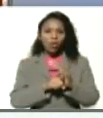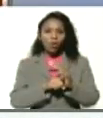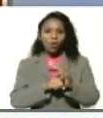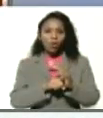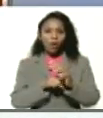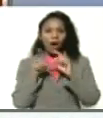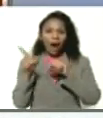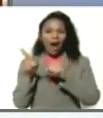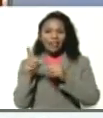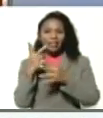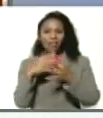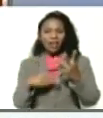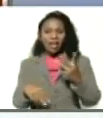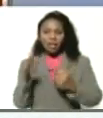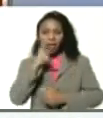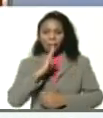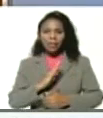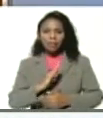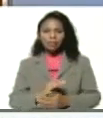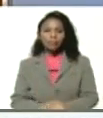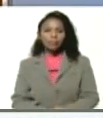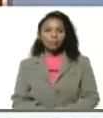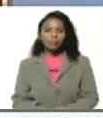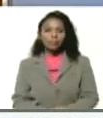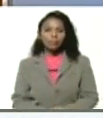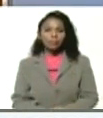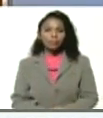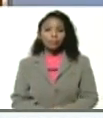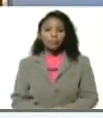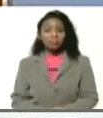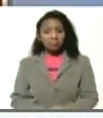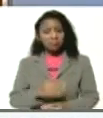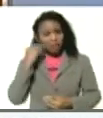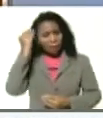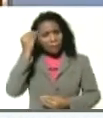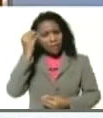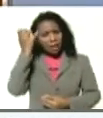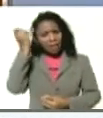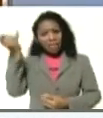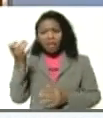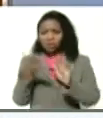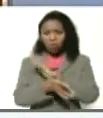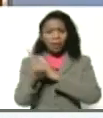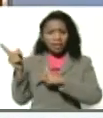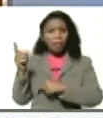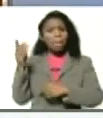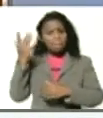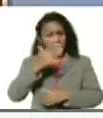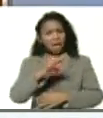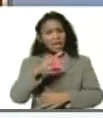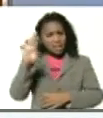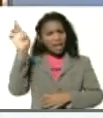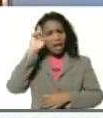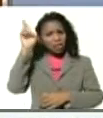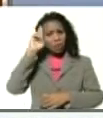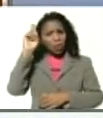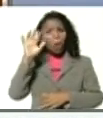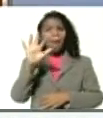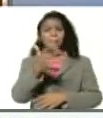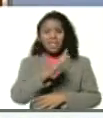a esta variante qué les parece esta idea pareciera razonable verdad pareciera